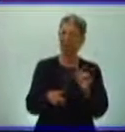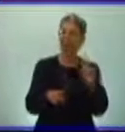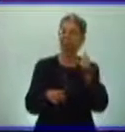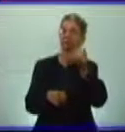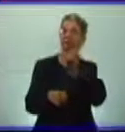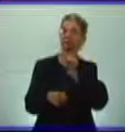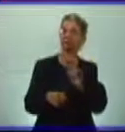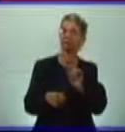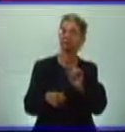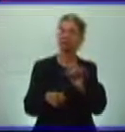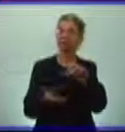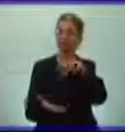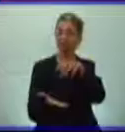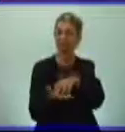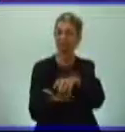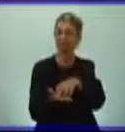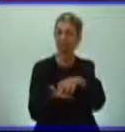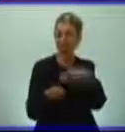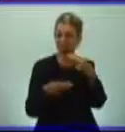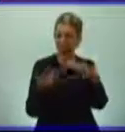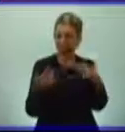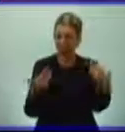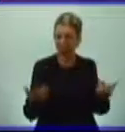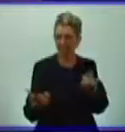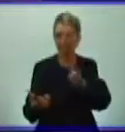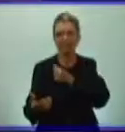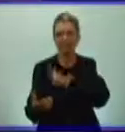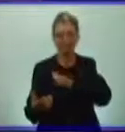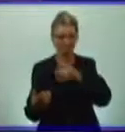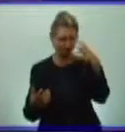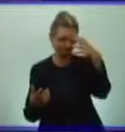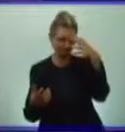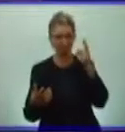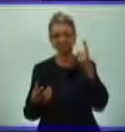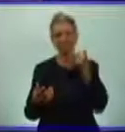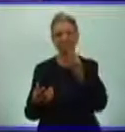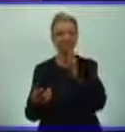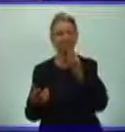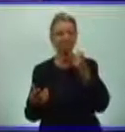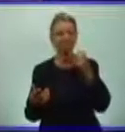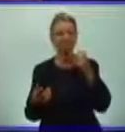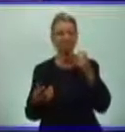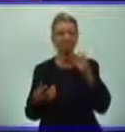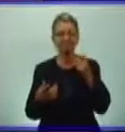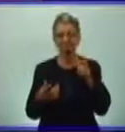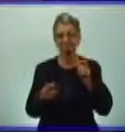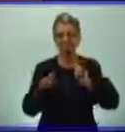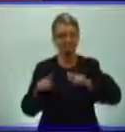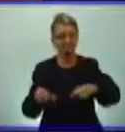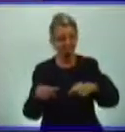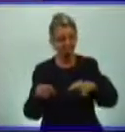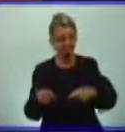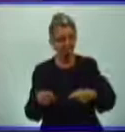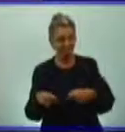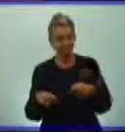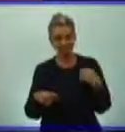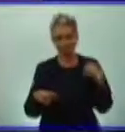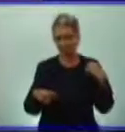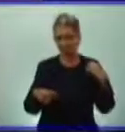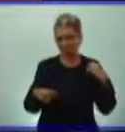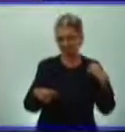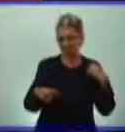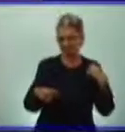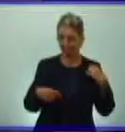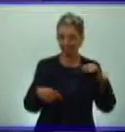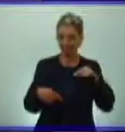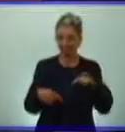se producen otros útiles como los jabones, los perfumes, los calzados, las ropas.